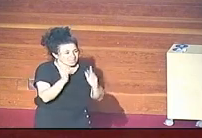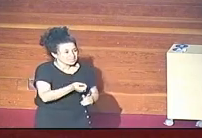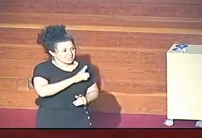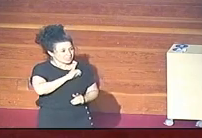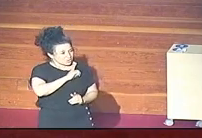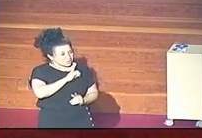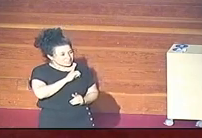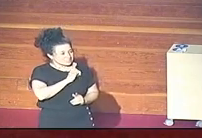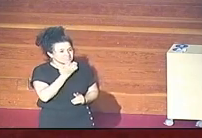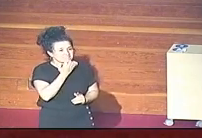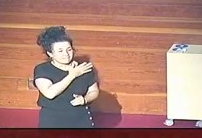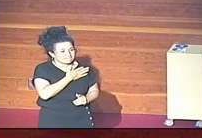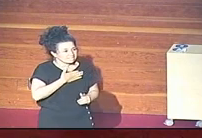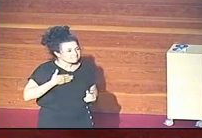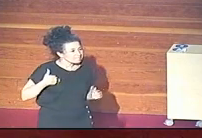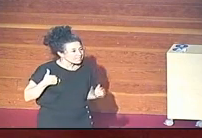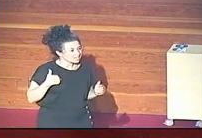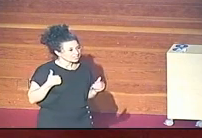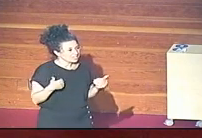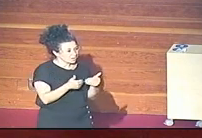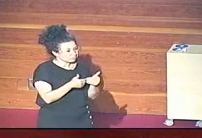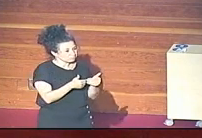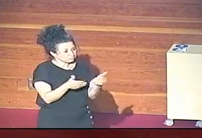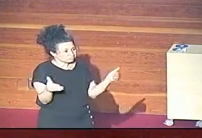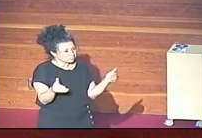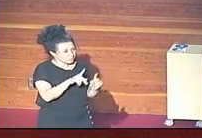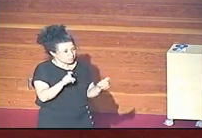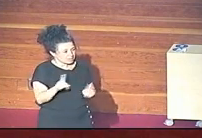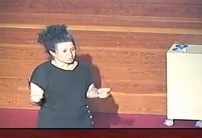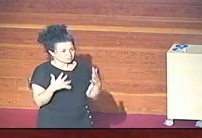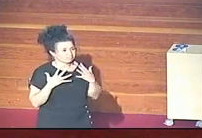si quieren pues abrimos un turno de preguntas